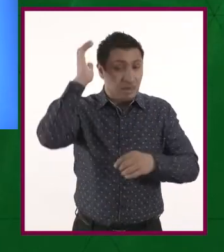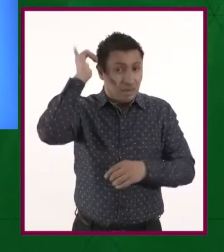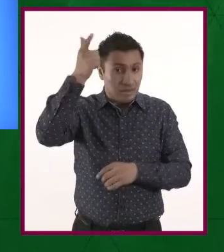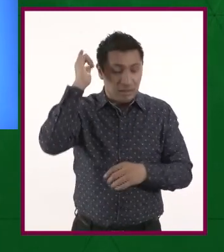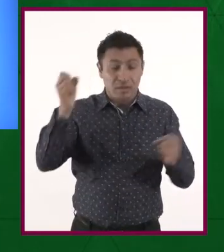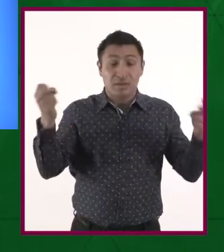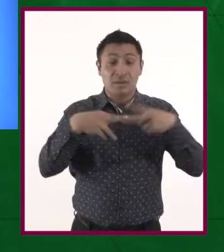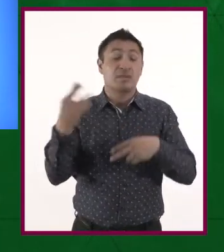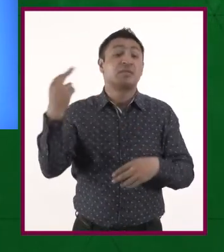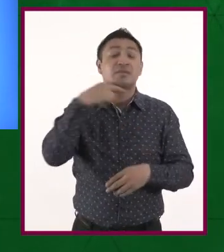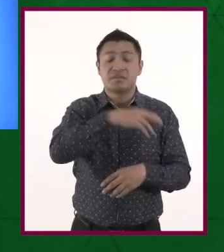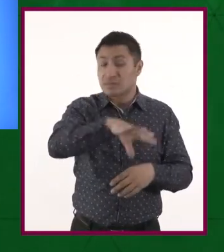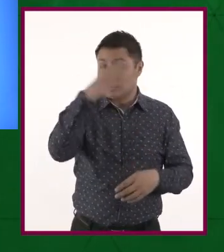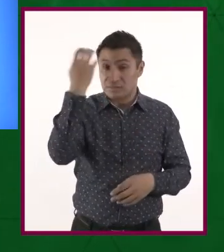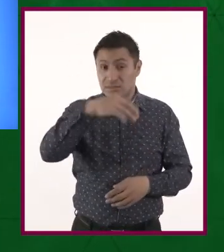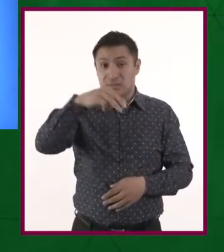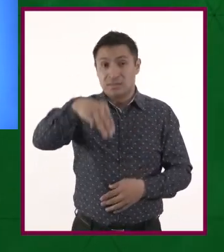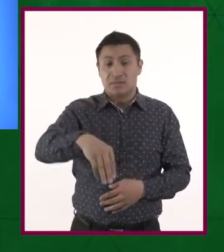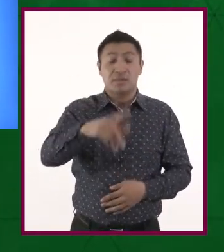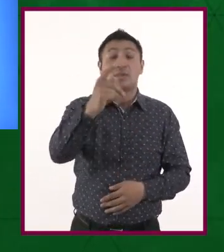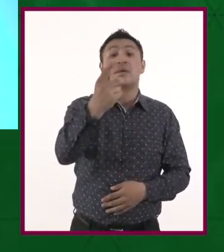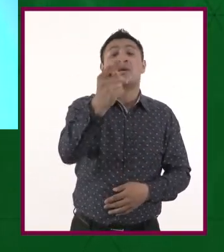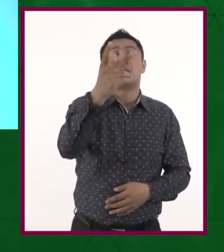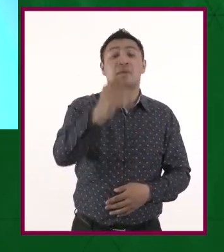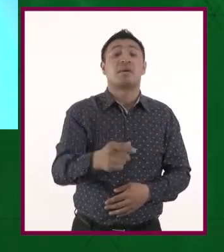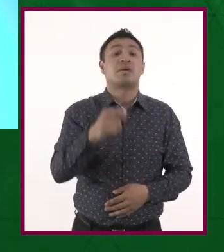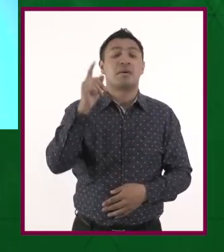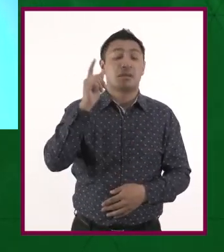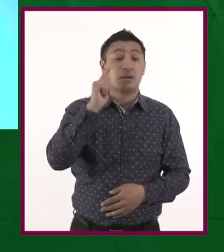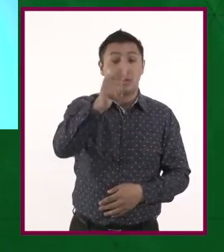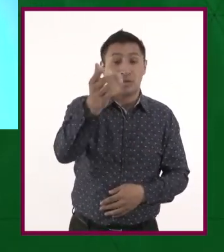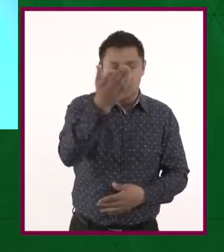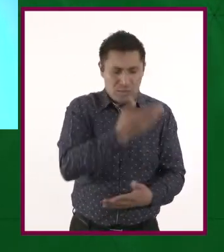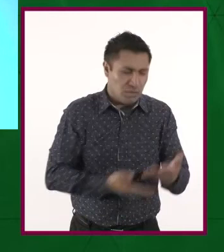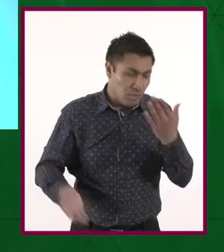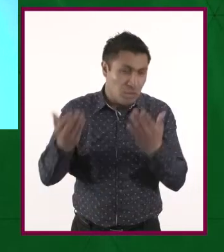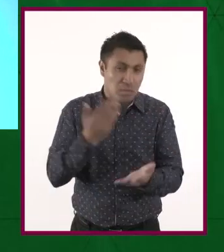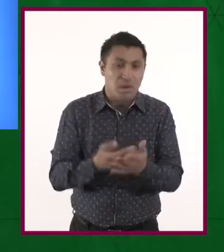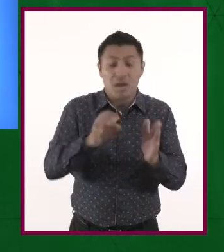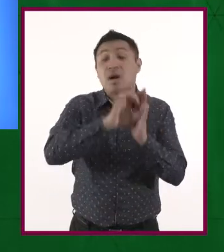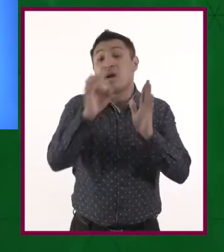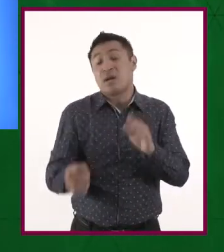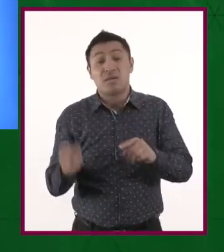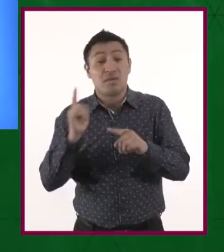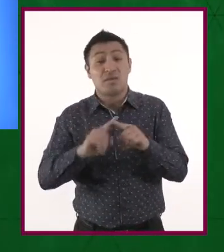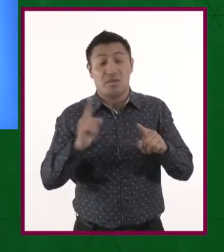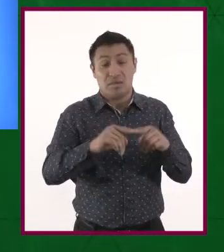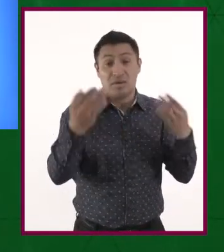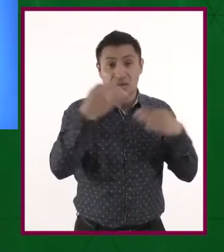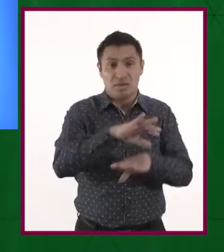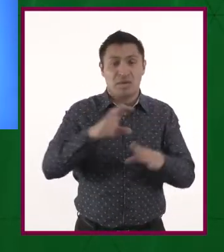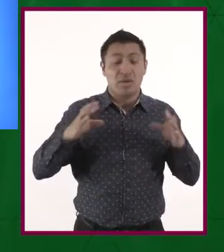esperamos en la próxima sesión de Fotográfica TV, en la que te compartiremos más ejemplos sobre las